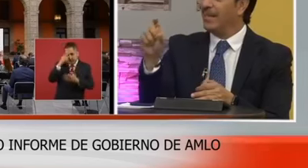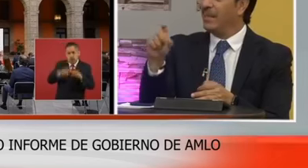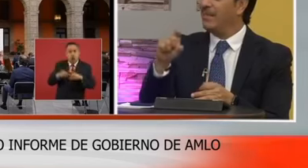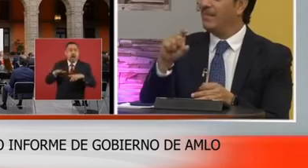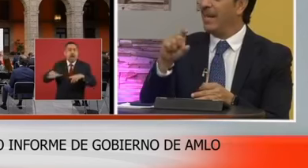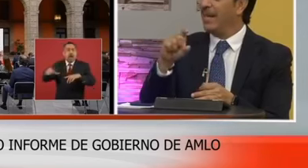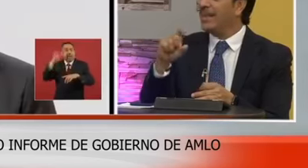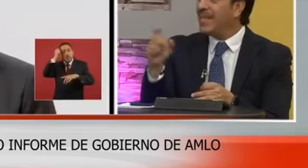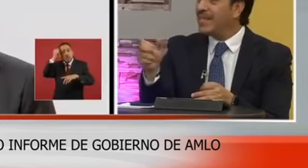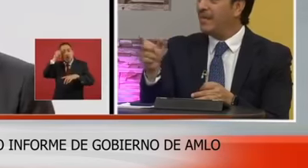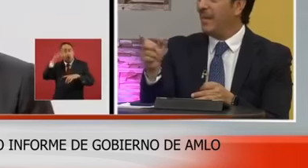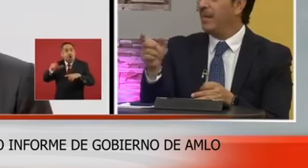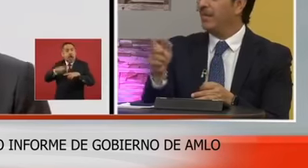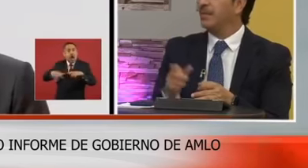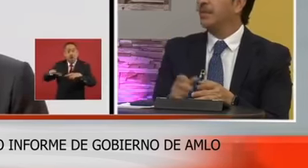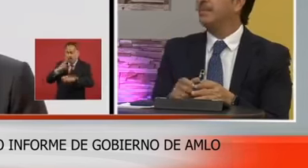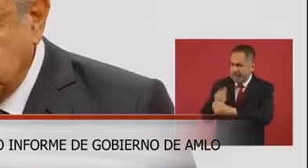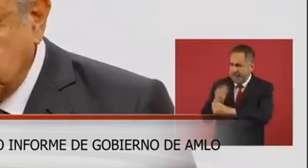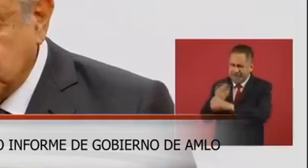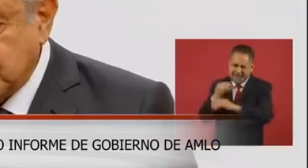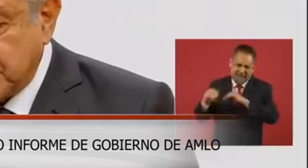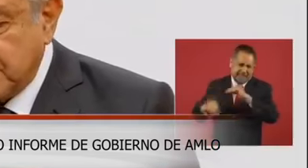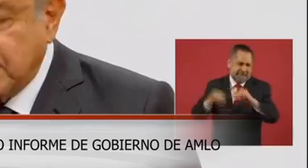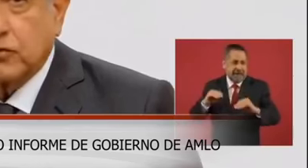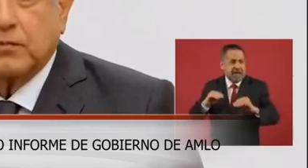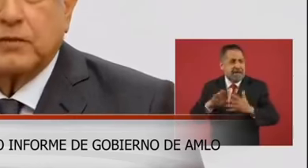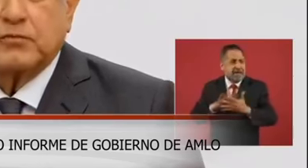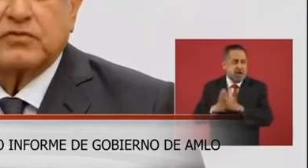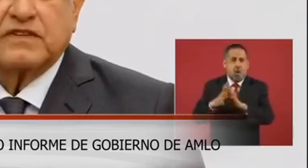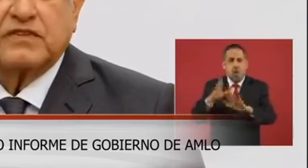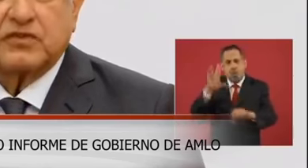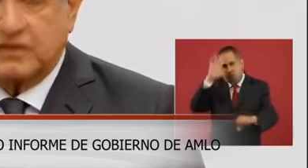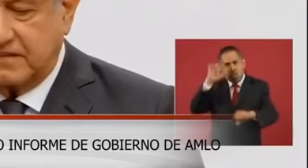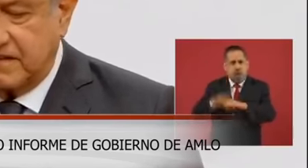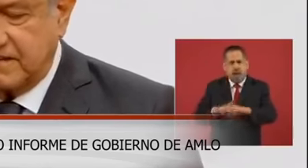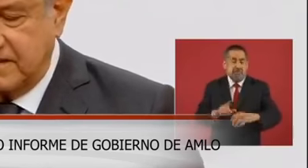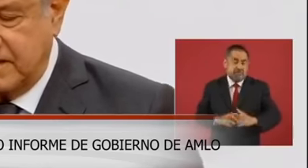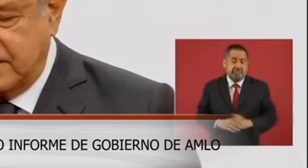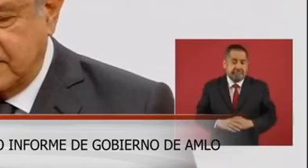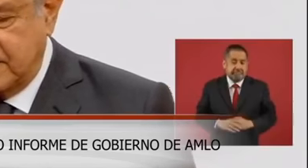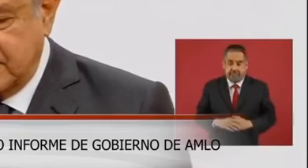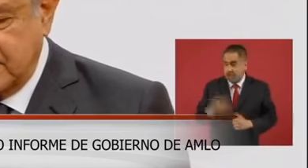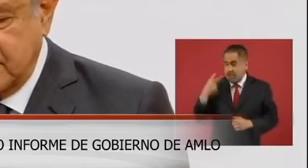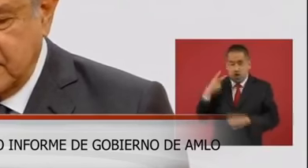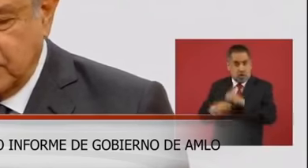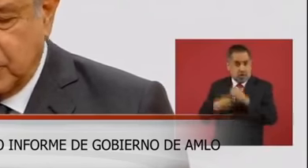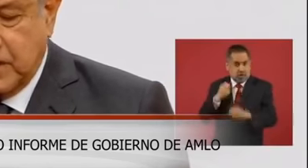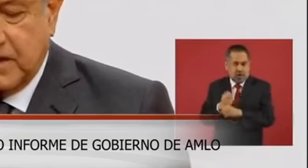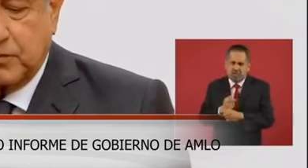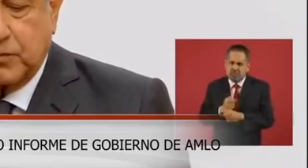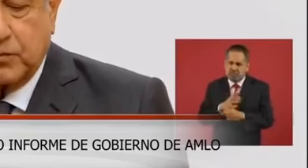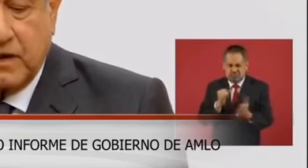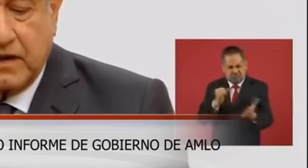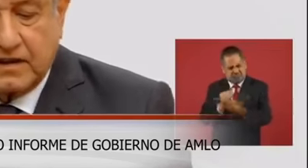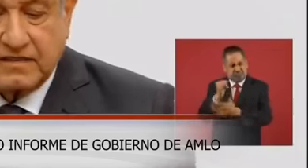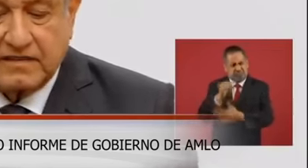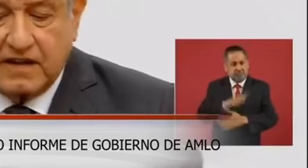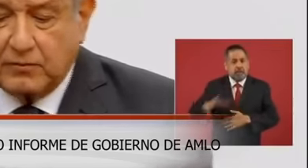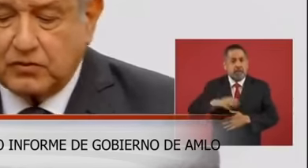letalidad también altísima. La más alta. La más alta. Entonces, esto ha venido a exhibir, ¿sí?, la